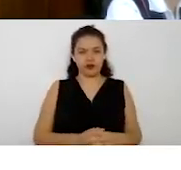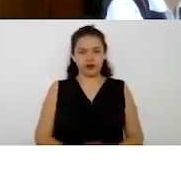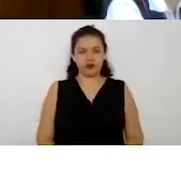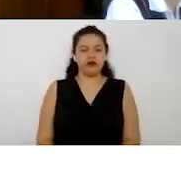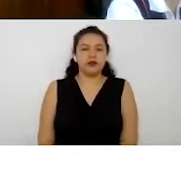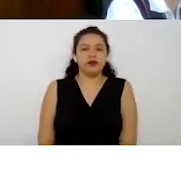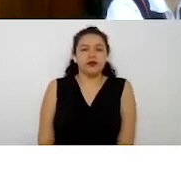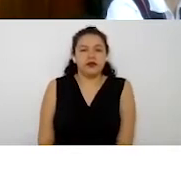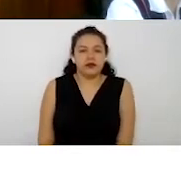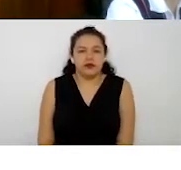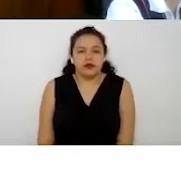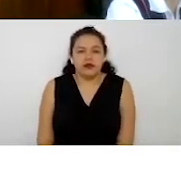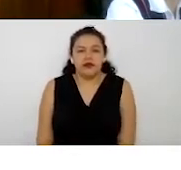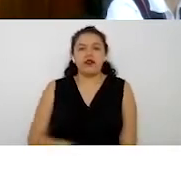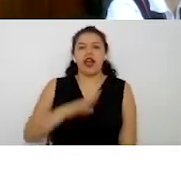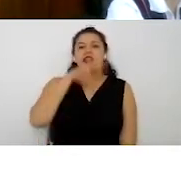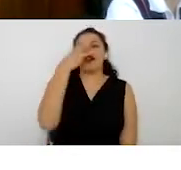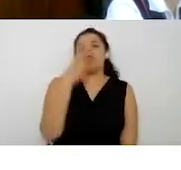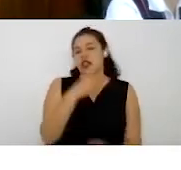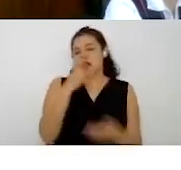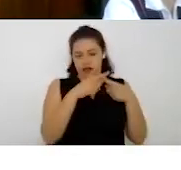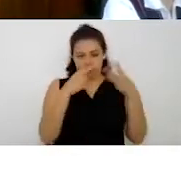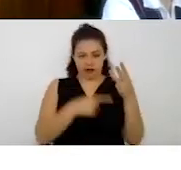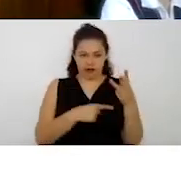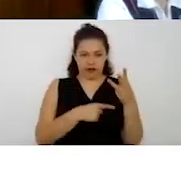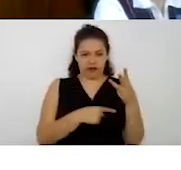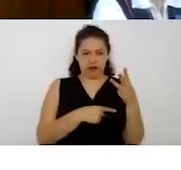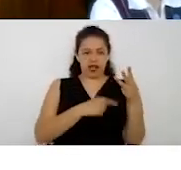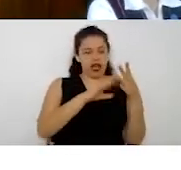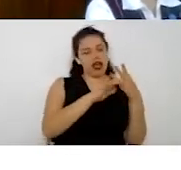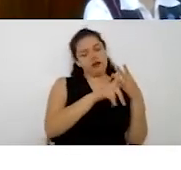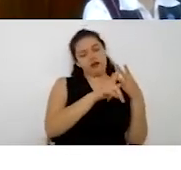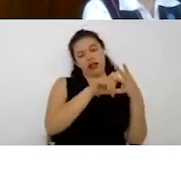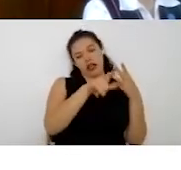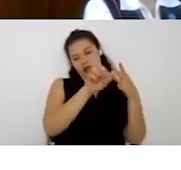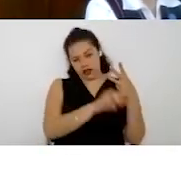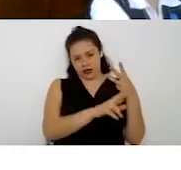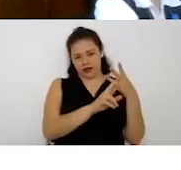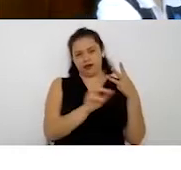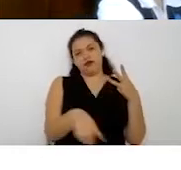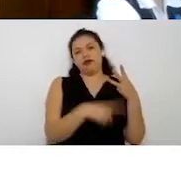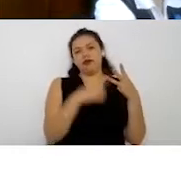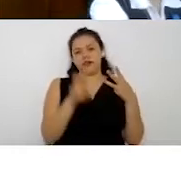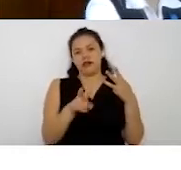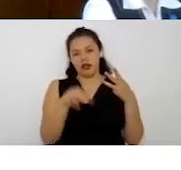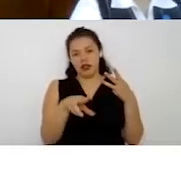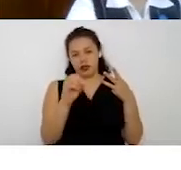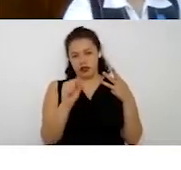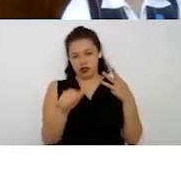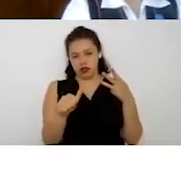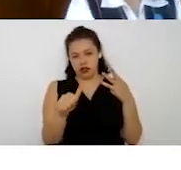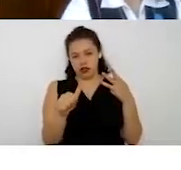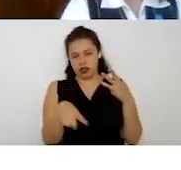Tenemos tres tipos de hemorragias. Tenemos las hemorragias tipo capilar, las hemorragias tipo venosa y